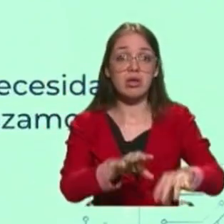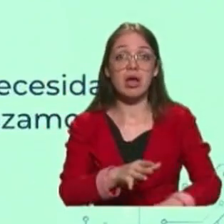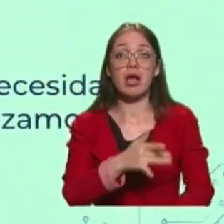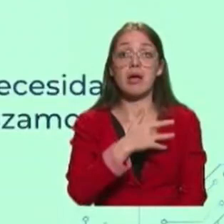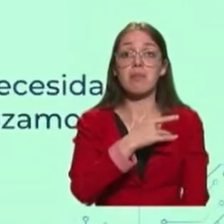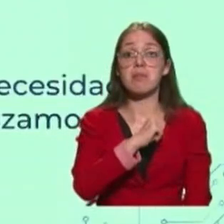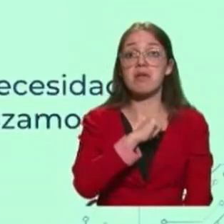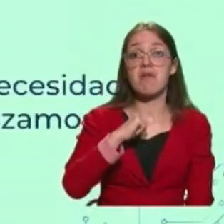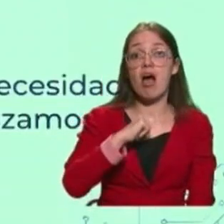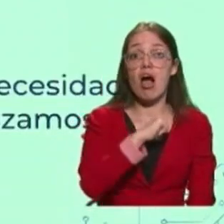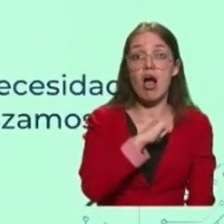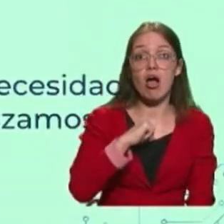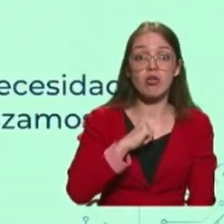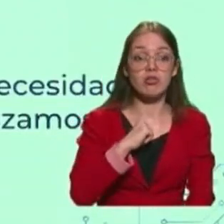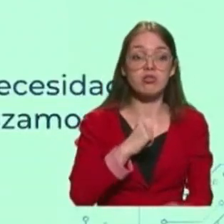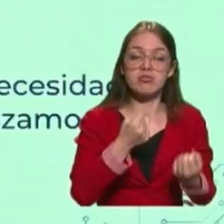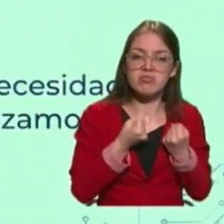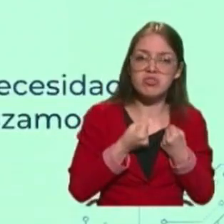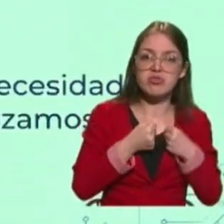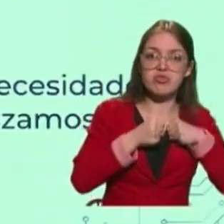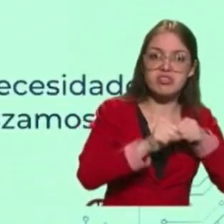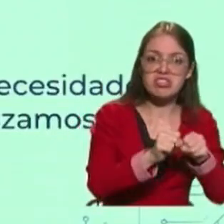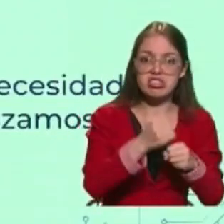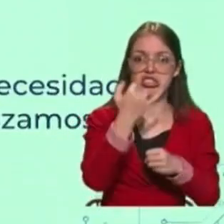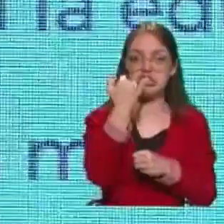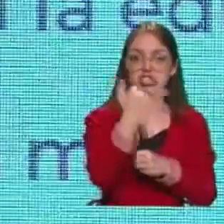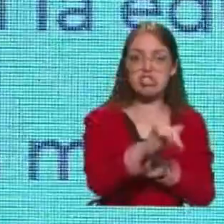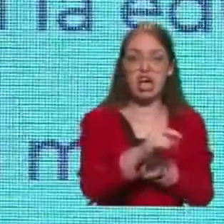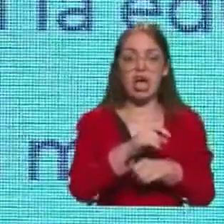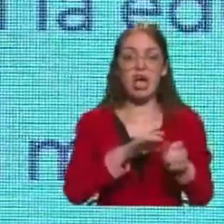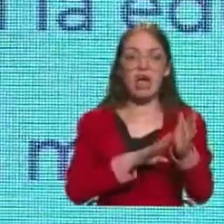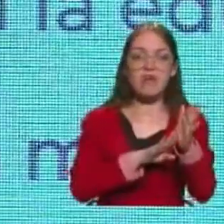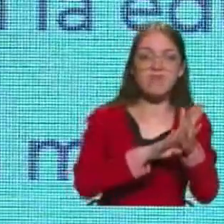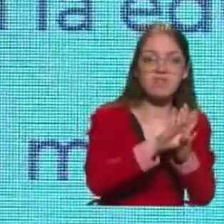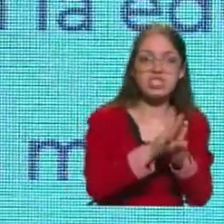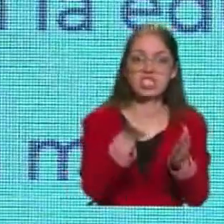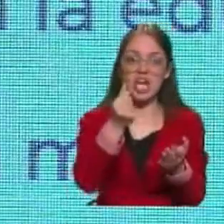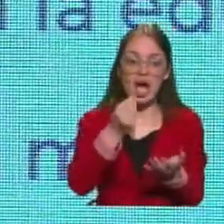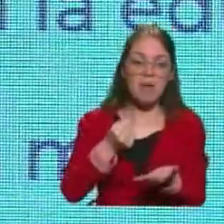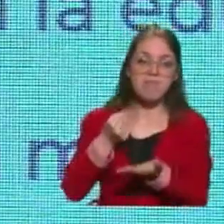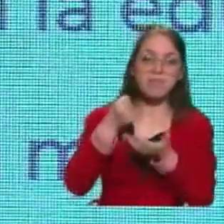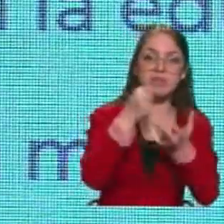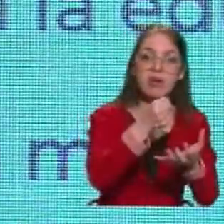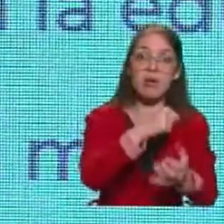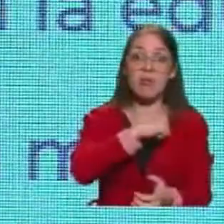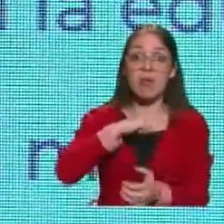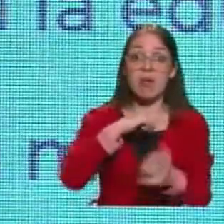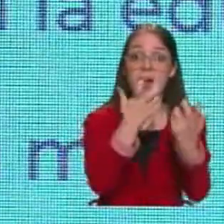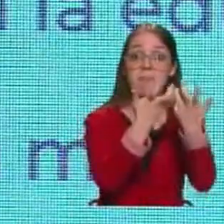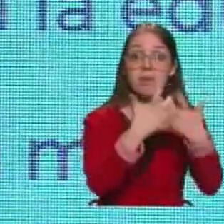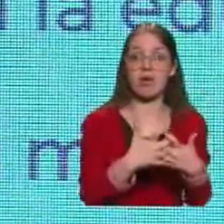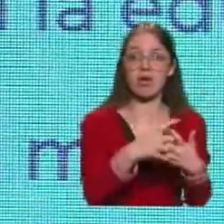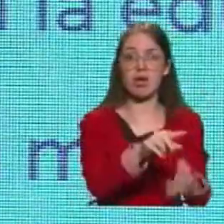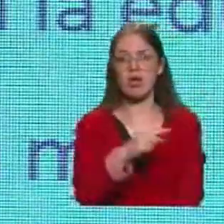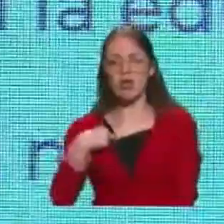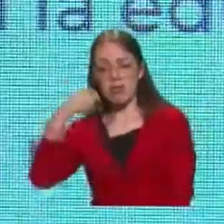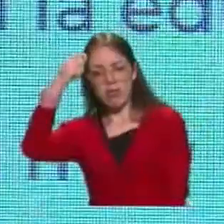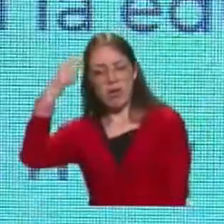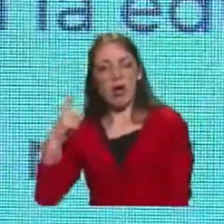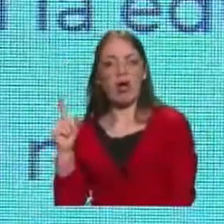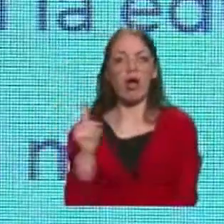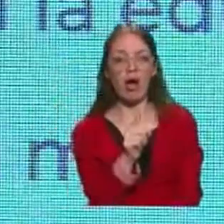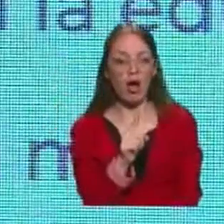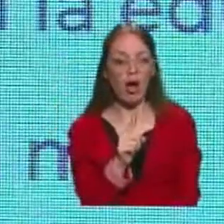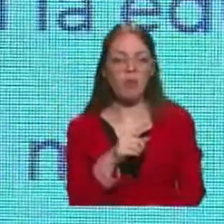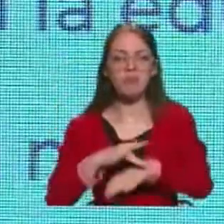su esfuerzo los privados hicieron la iniciativa los privados hicieron la inversión y lo que llega al estado es a través de una por medio de los